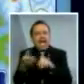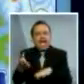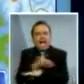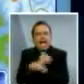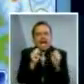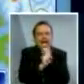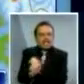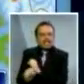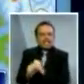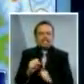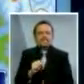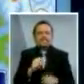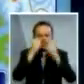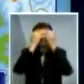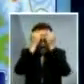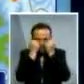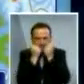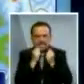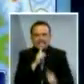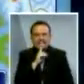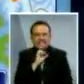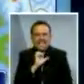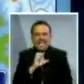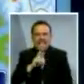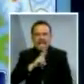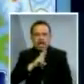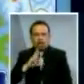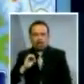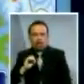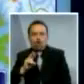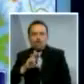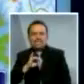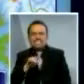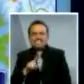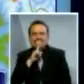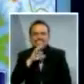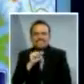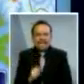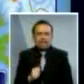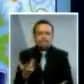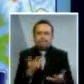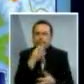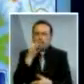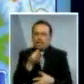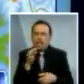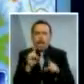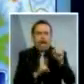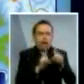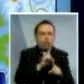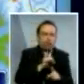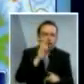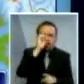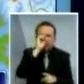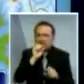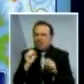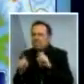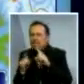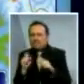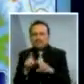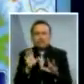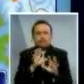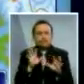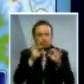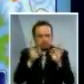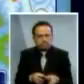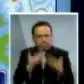falsedades, y yo quiero ir a un foro, así en él, si ustedes lo estiman conveniente, con defensores o contrario a mi opinión, para que alguna vez hablemos de este tema con